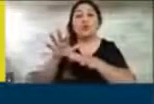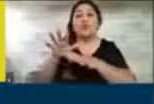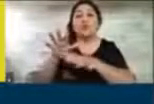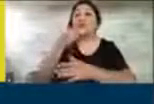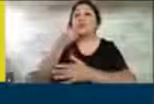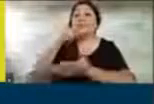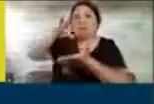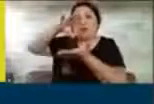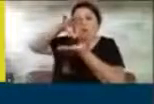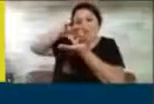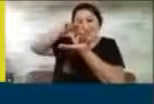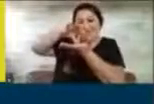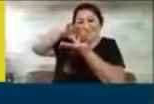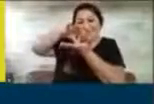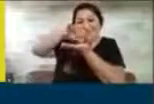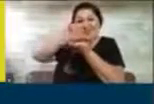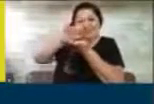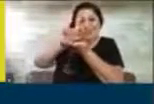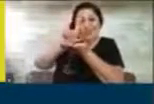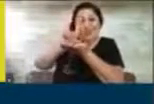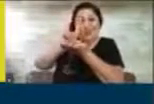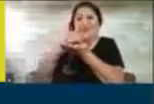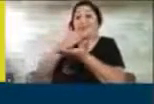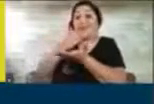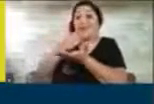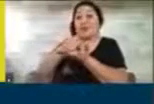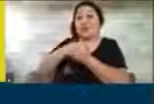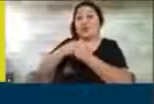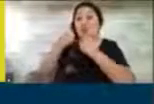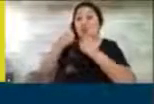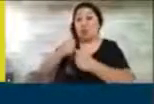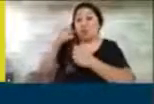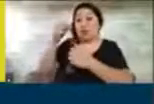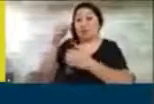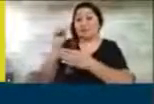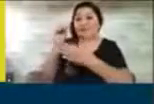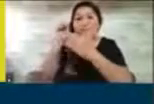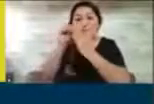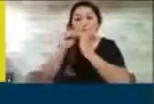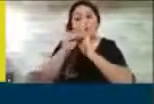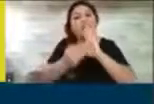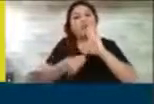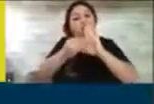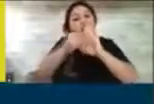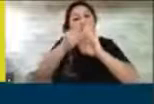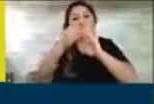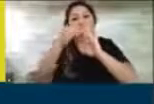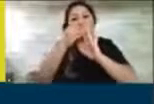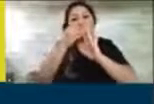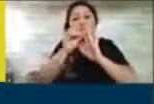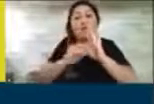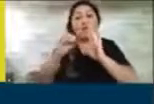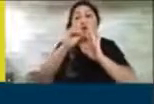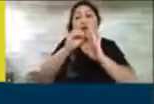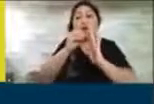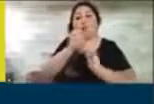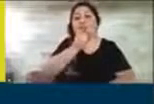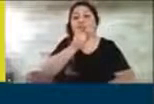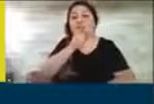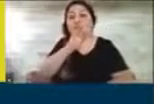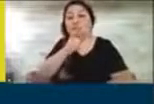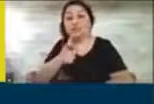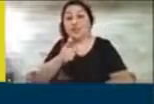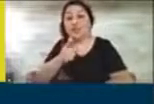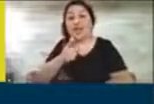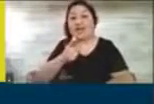puede calificarlo puede renunciar a la dirección de tránsito de la comuna por lo mismo nosotros logramos hacer